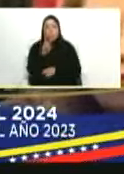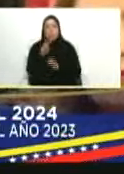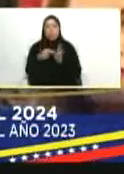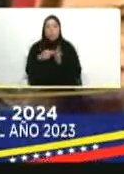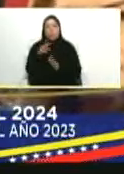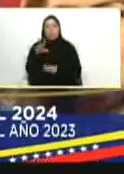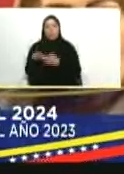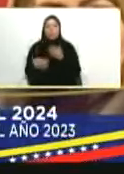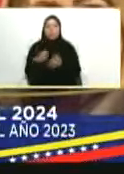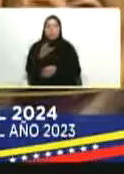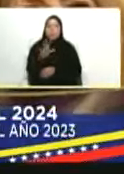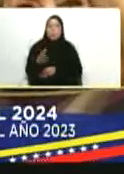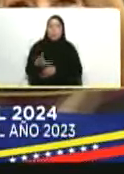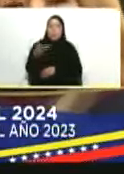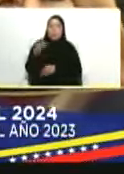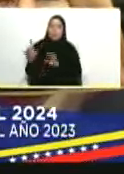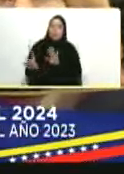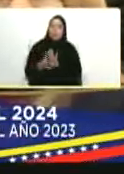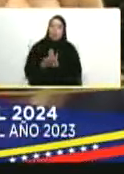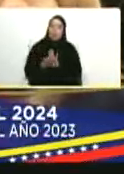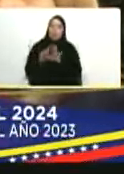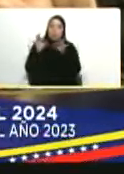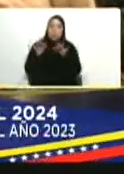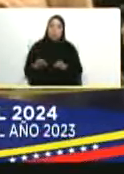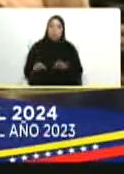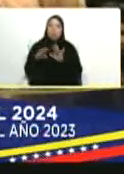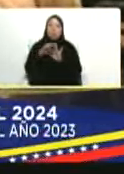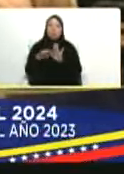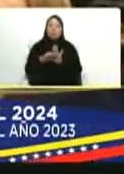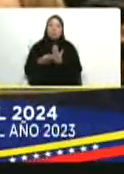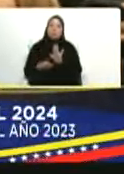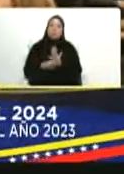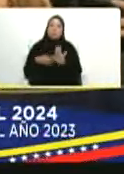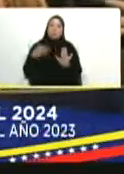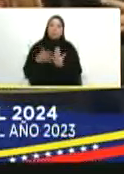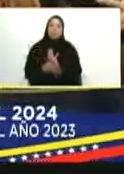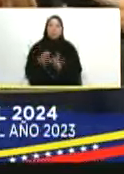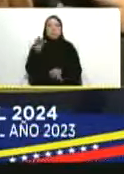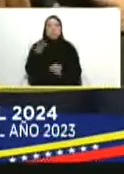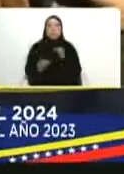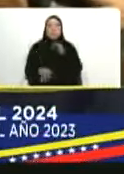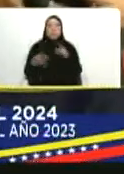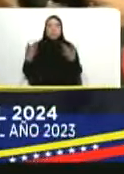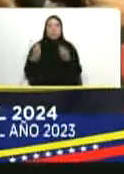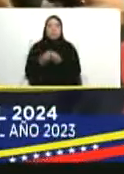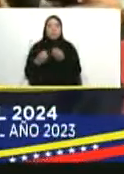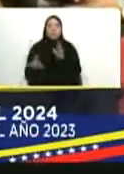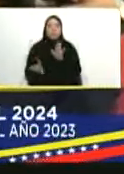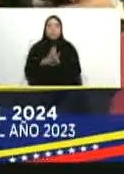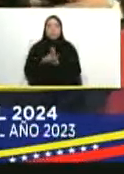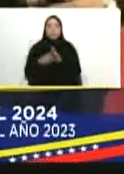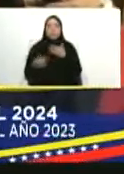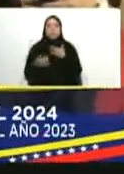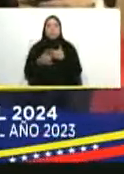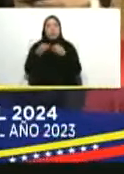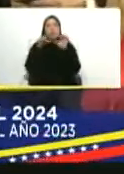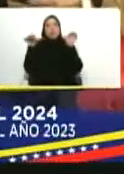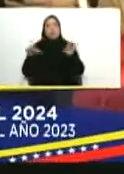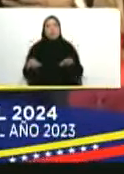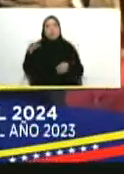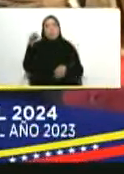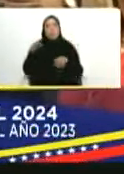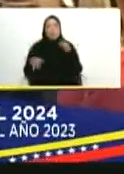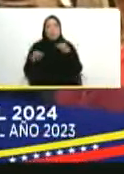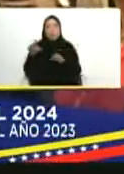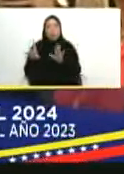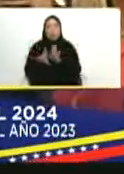5 importantes leyes, instrumentos jurídicos, en los cuales se encuentra la reforma de la Ley Orgánica del Sistema de Justicia, Ley